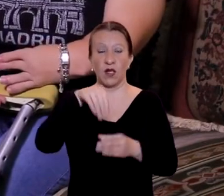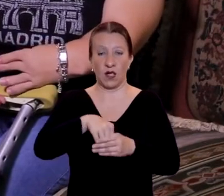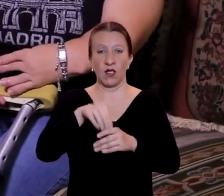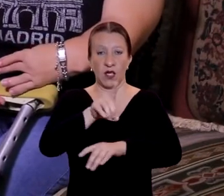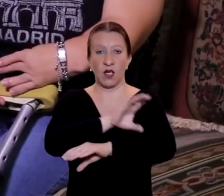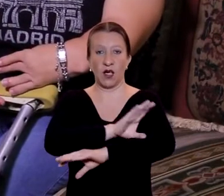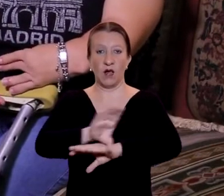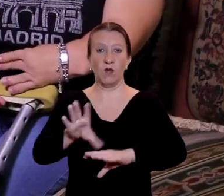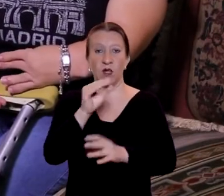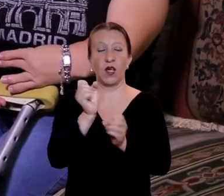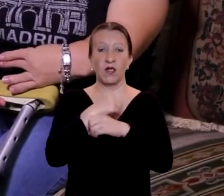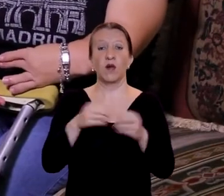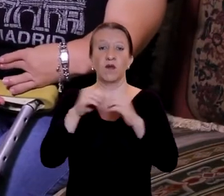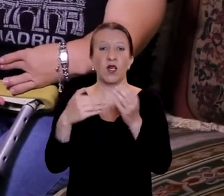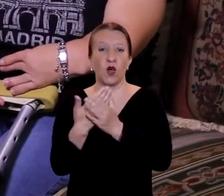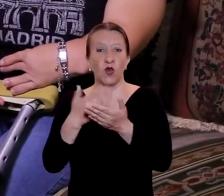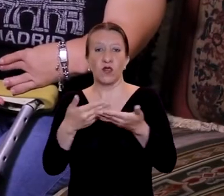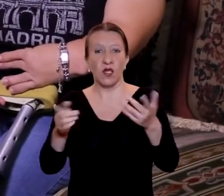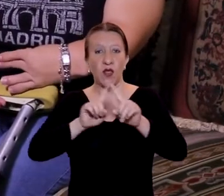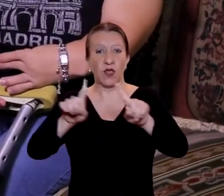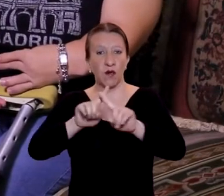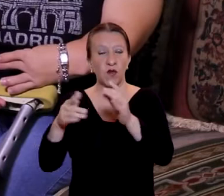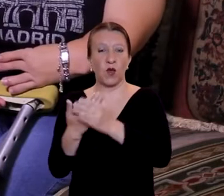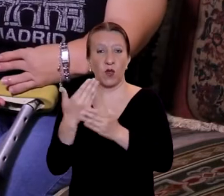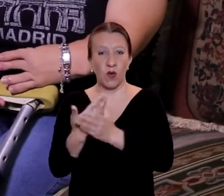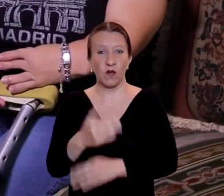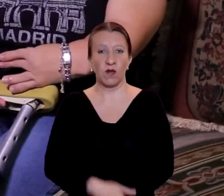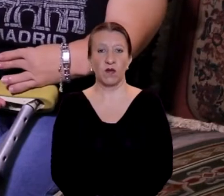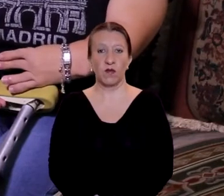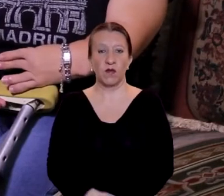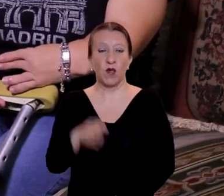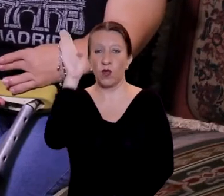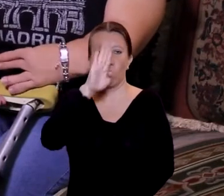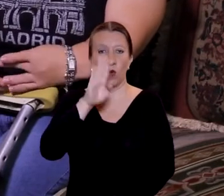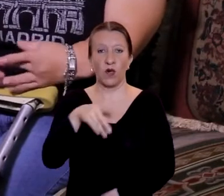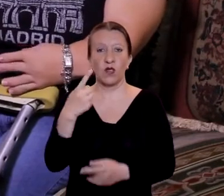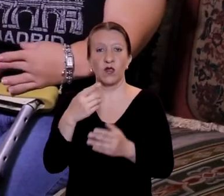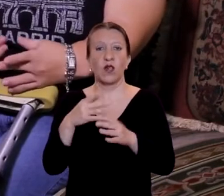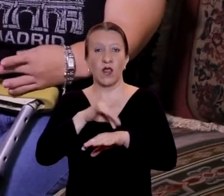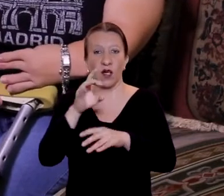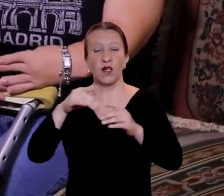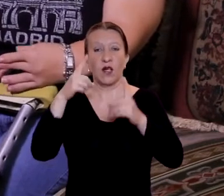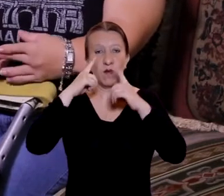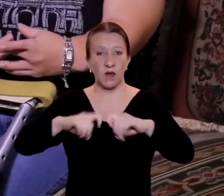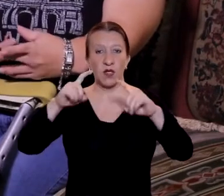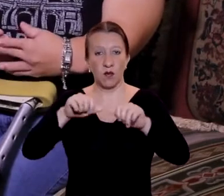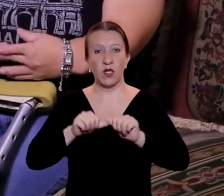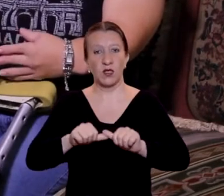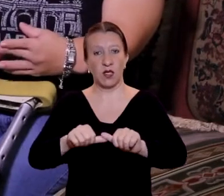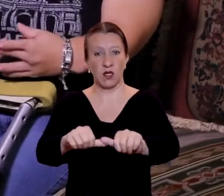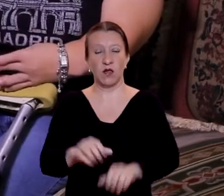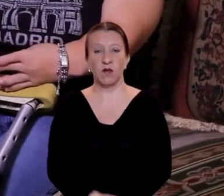en este campo. Cada vez salen cosas diferentes, cosas nuevas, y nunca, nunca se deja de investigar, nunca se